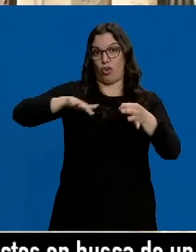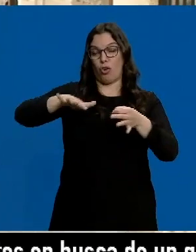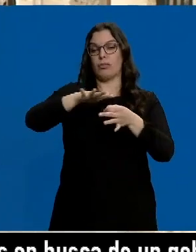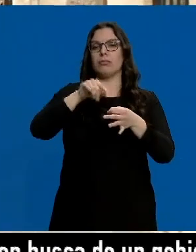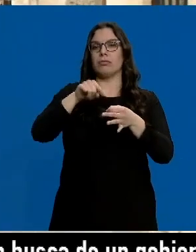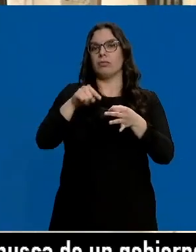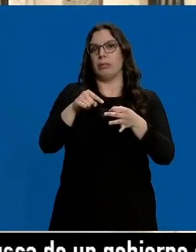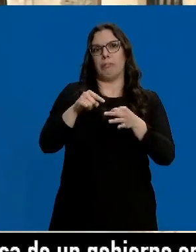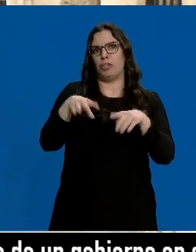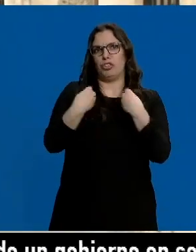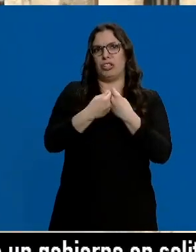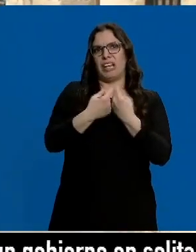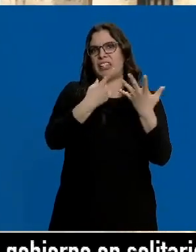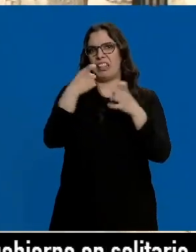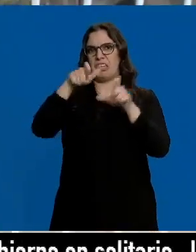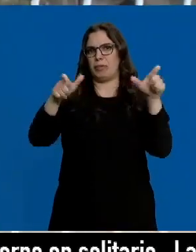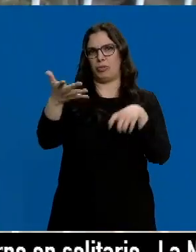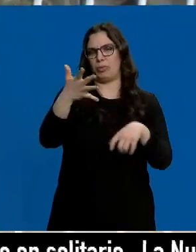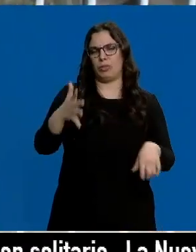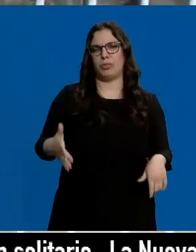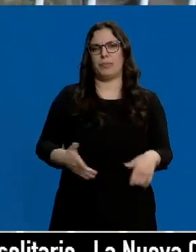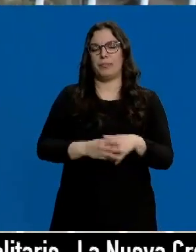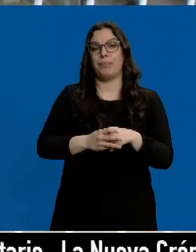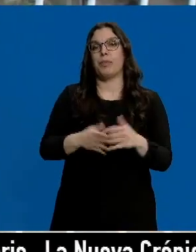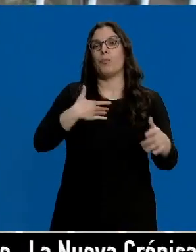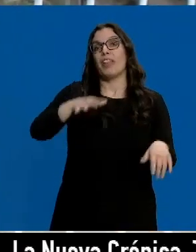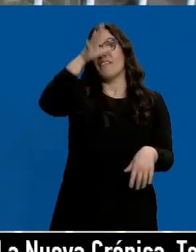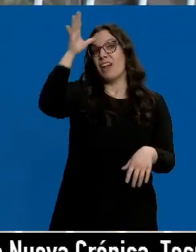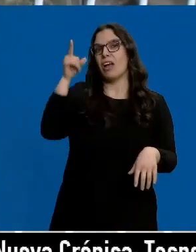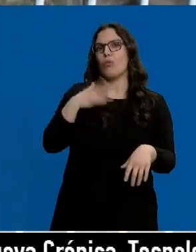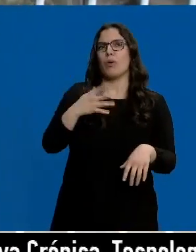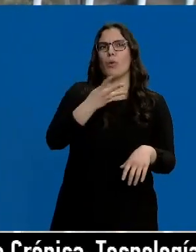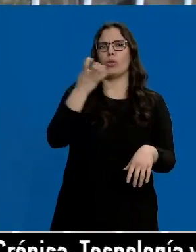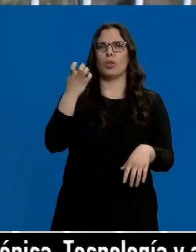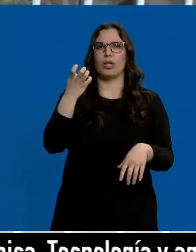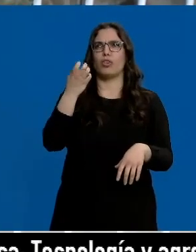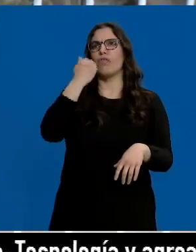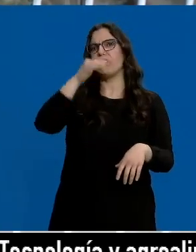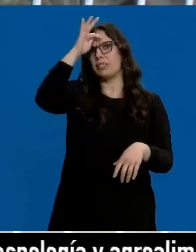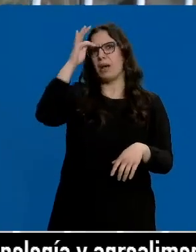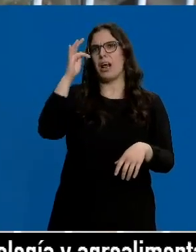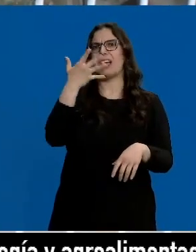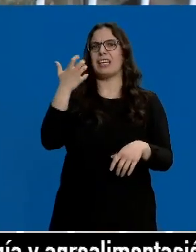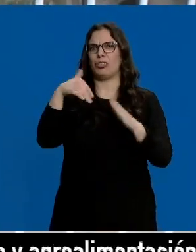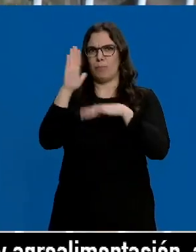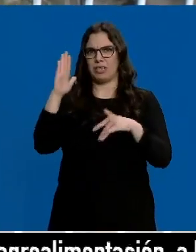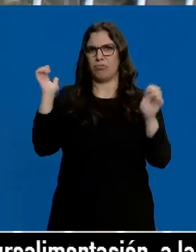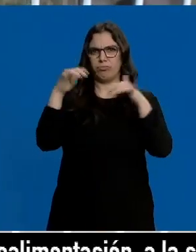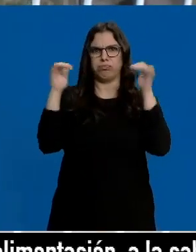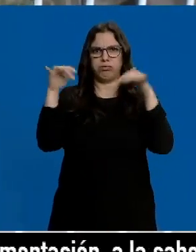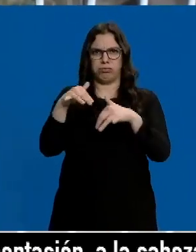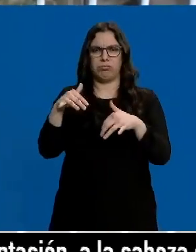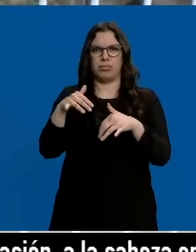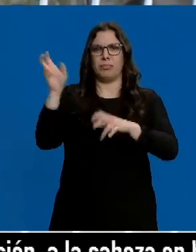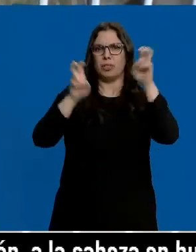no superan las 600 tarjetas. Pero en verano a lo mejor hay 400 y fines de semana a lo mejor 500 o más.